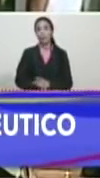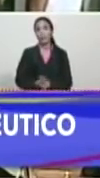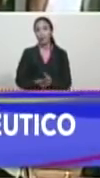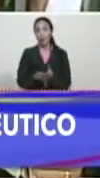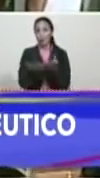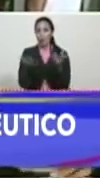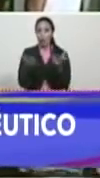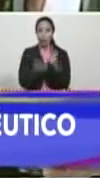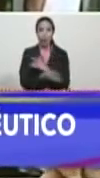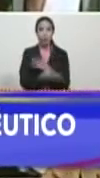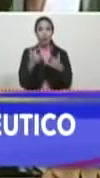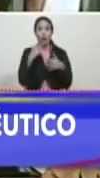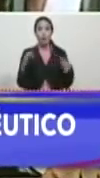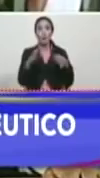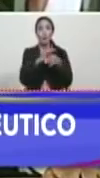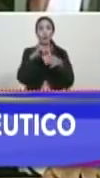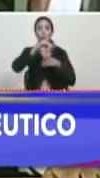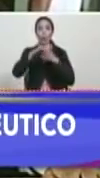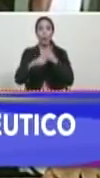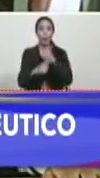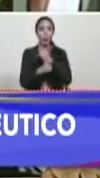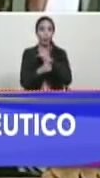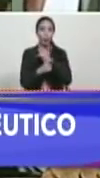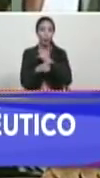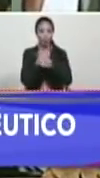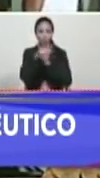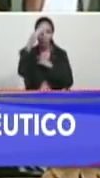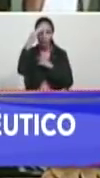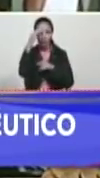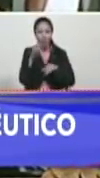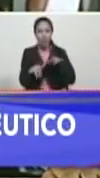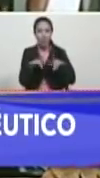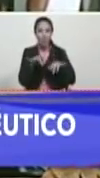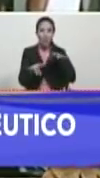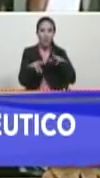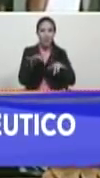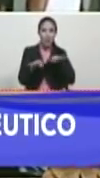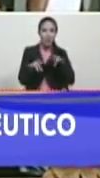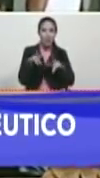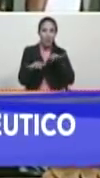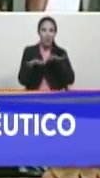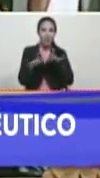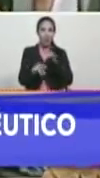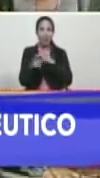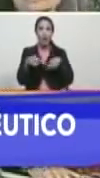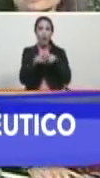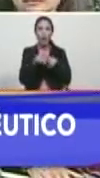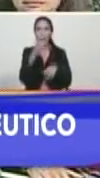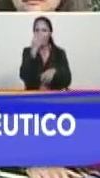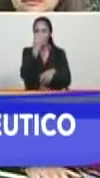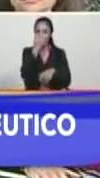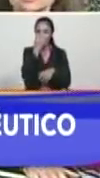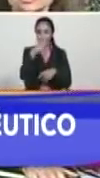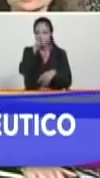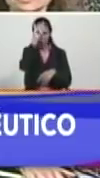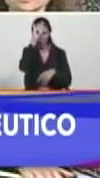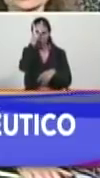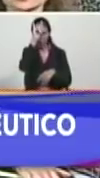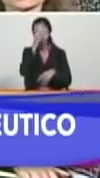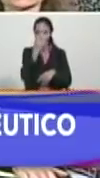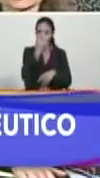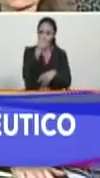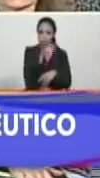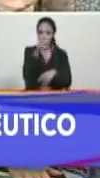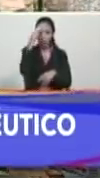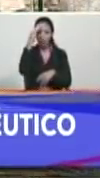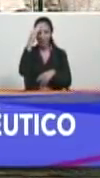diabólico. Ustedes saben quién es el títere diabólico, ¿verdad? El payaso diabólico, ¿saben ustedes quién es?